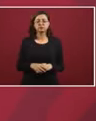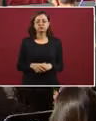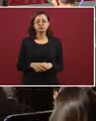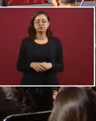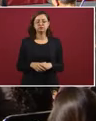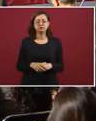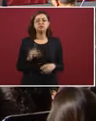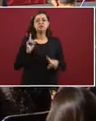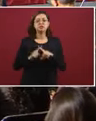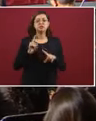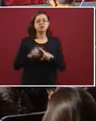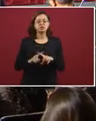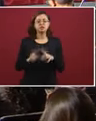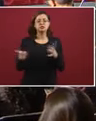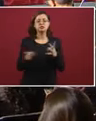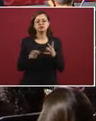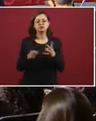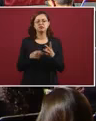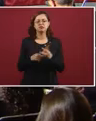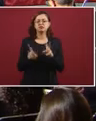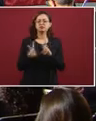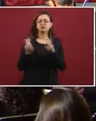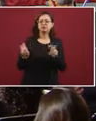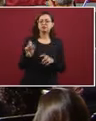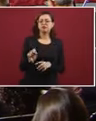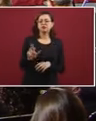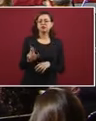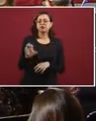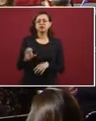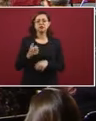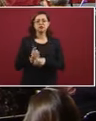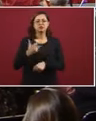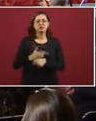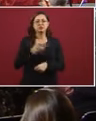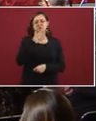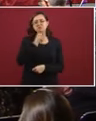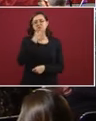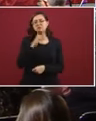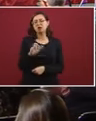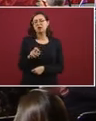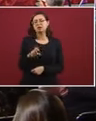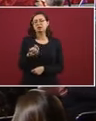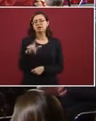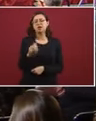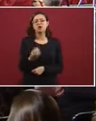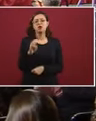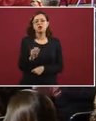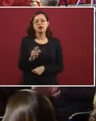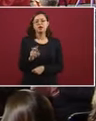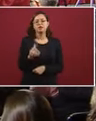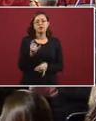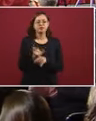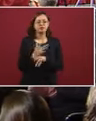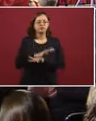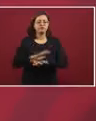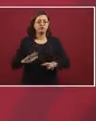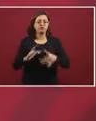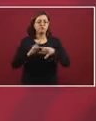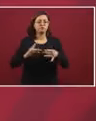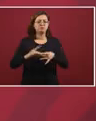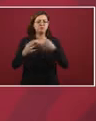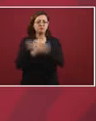al secretario de Relaciones Exteriores, Marcelo Ebrard, que les va a informar y va a dar a conocer al pueblo de